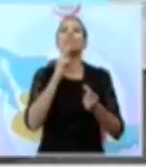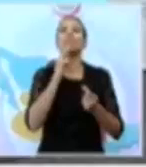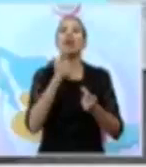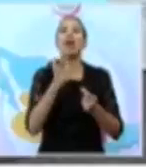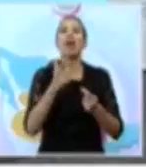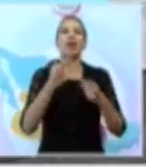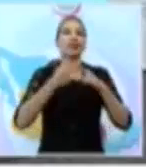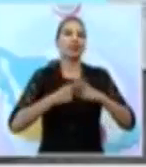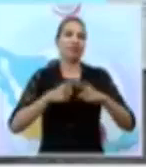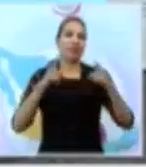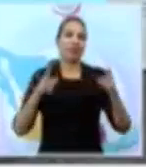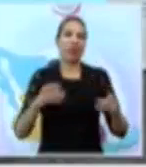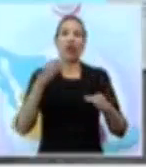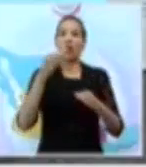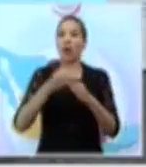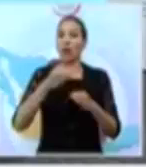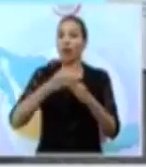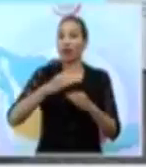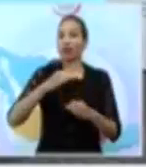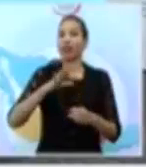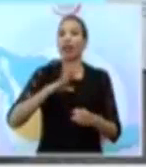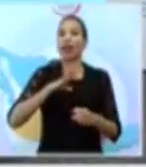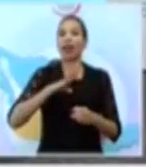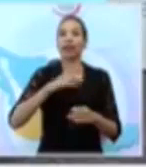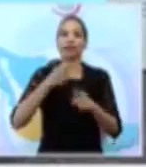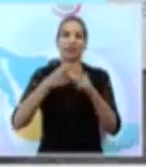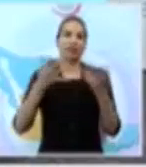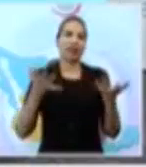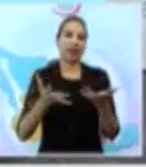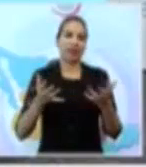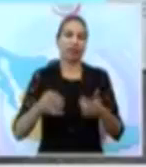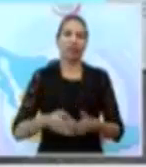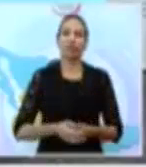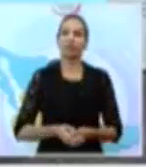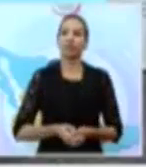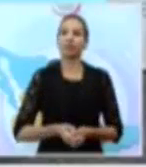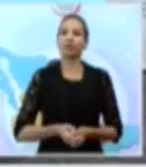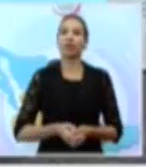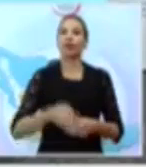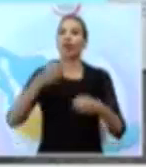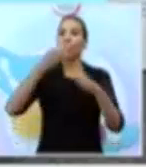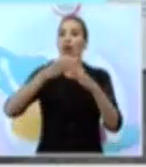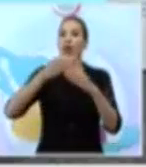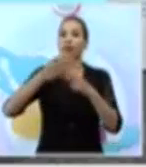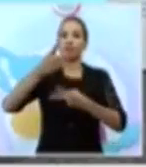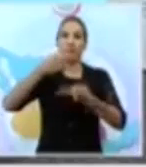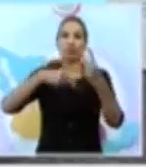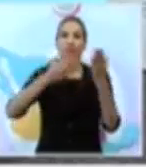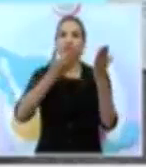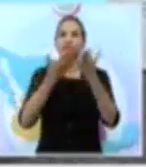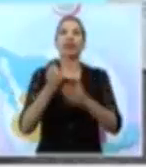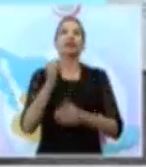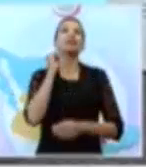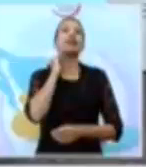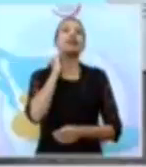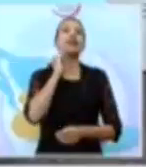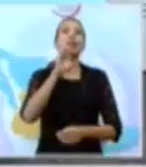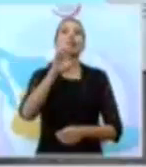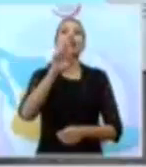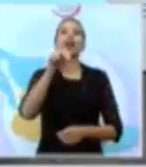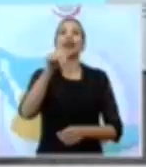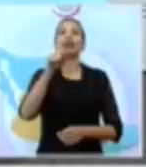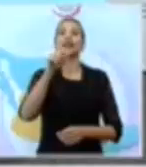distinta a la que hasta hoy hemos tenido. Ha llegado y está con nosotros el senador Ernesto